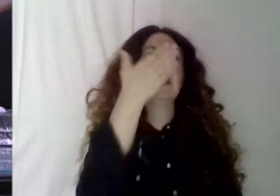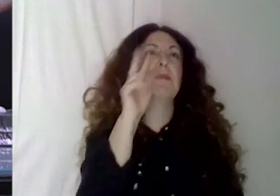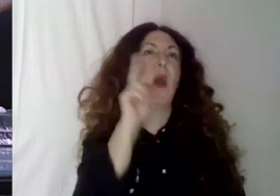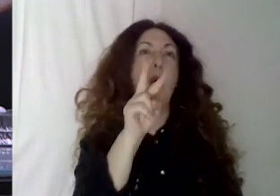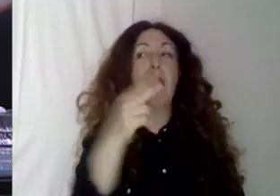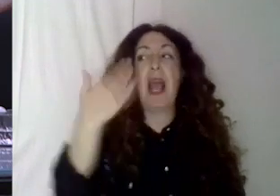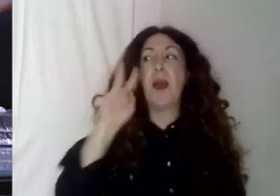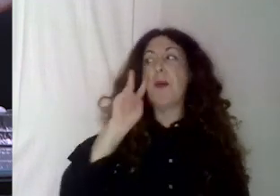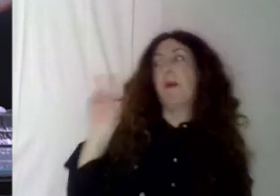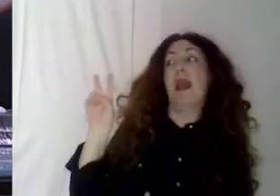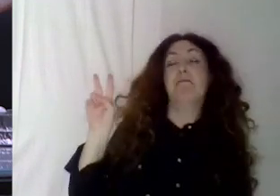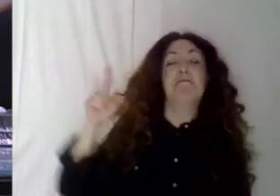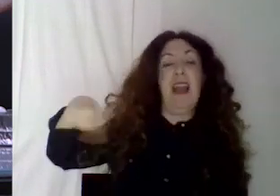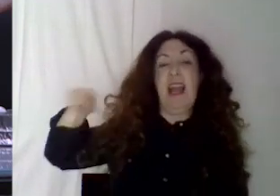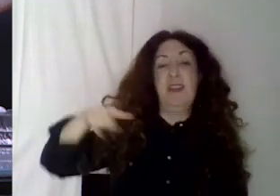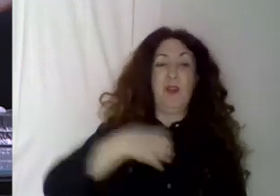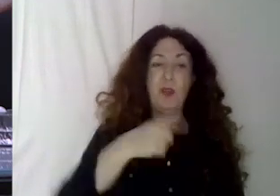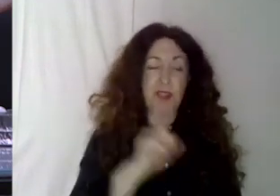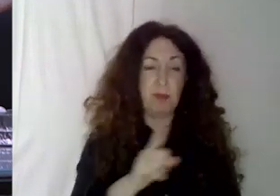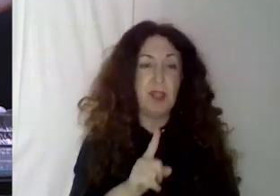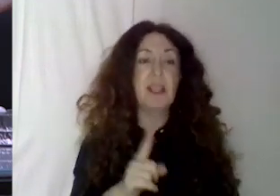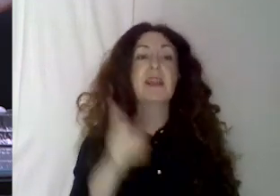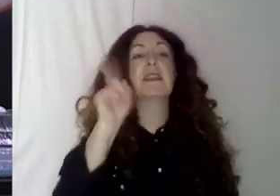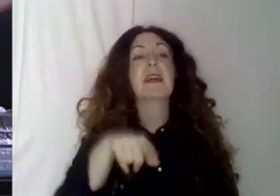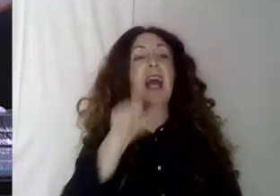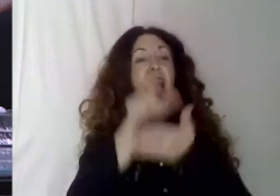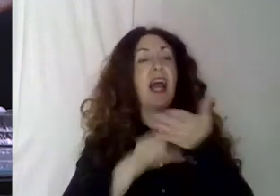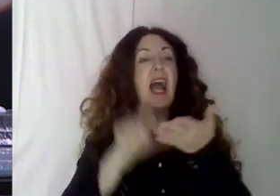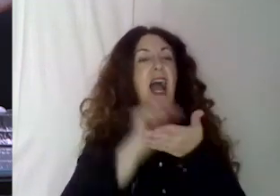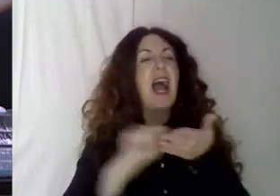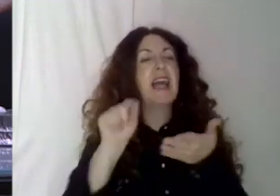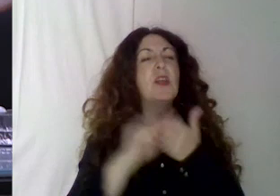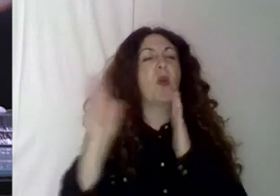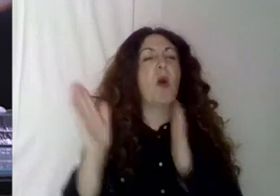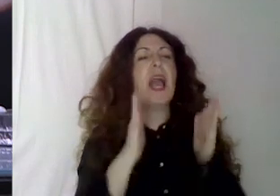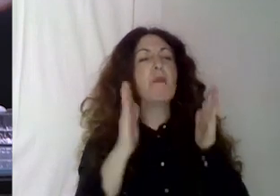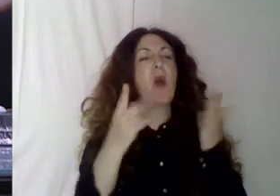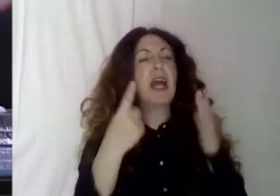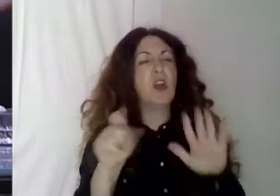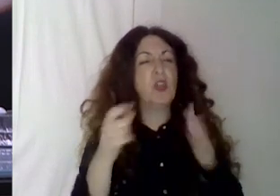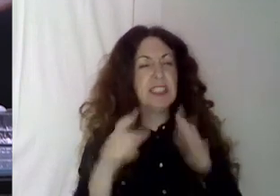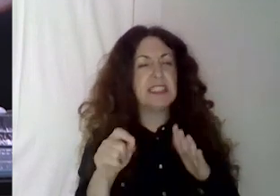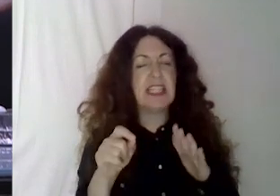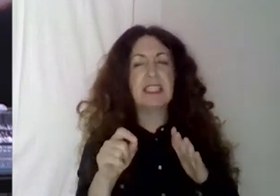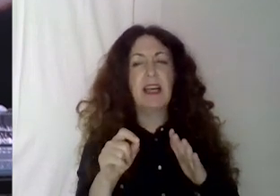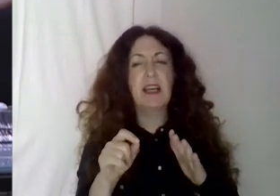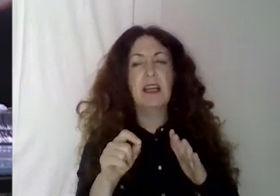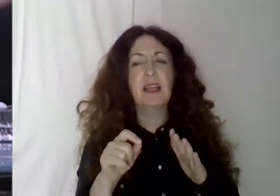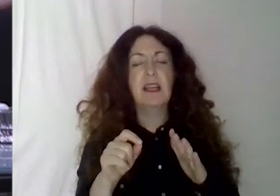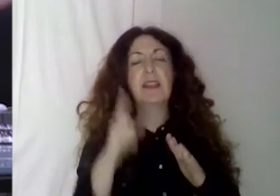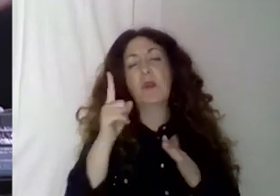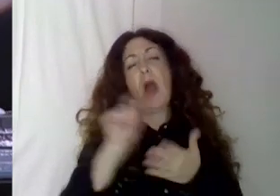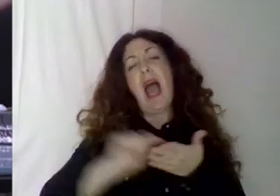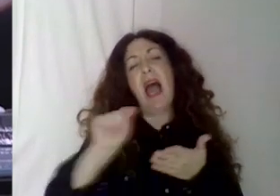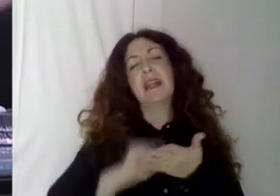etc. Shakespeare in the Bush lo que cuenta es que ella, como una antropóloga, se va a trabajar con un grupo, fuera de, evidentemente de su país, y entonces